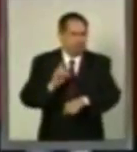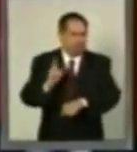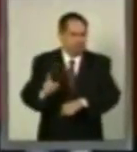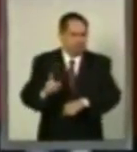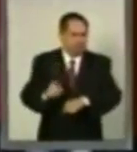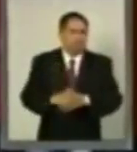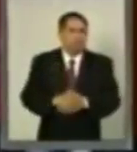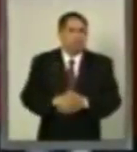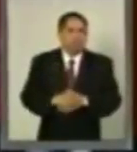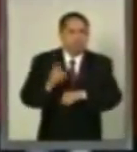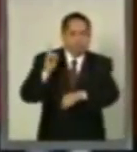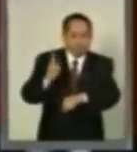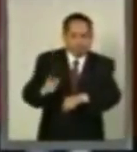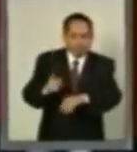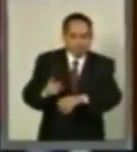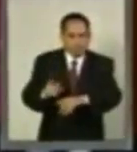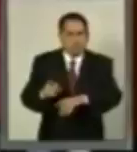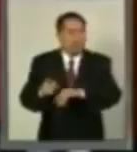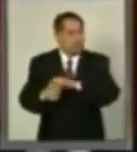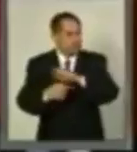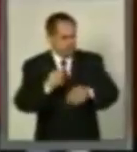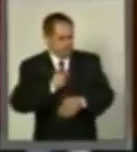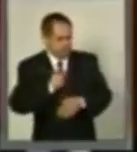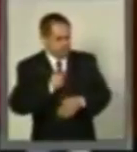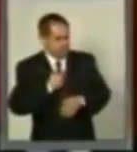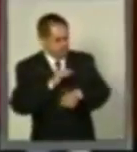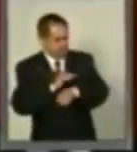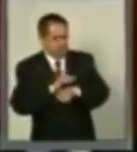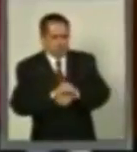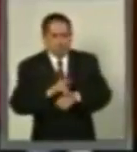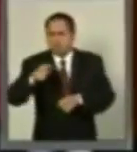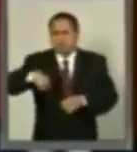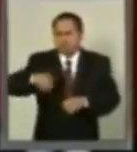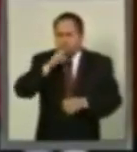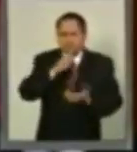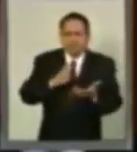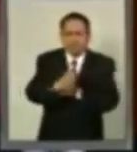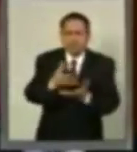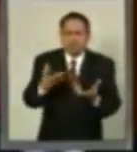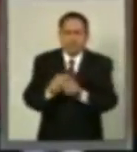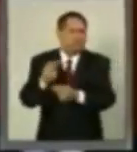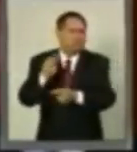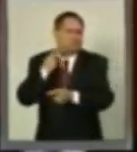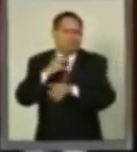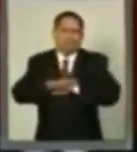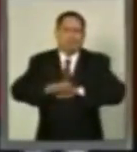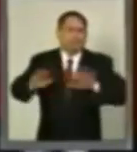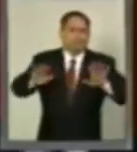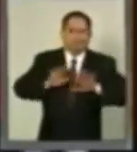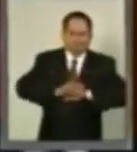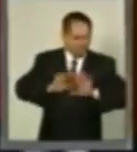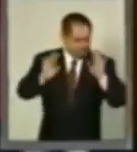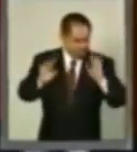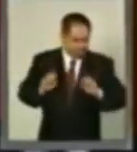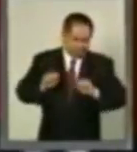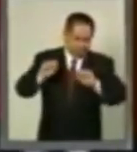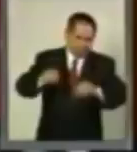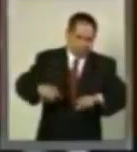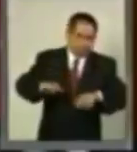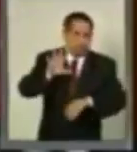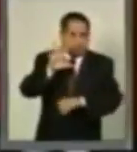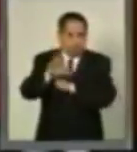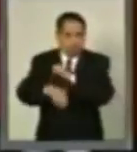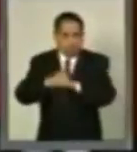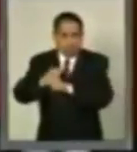y el señalado de defenderse. Nosotros no nos meteremos en cuestiones políticas como lo hemos venido validando en todos estos 5 años